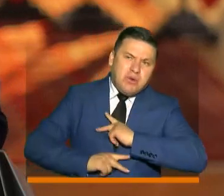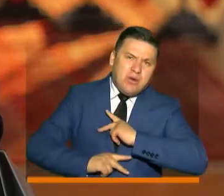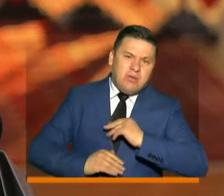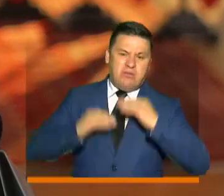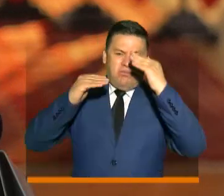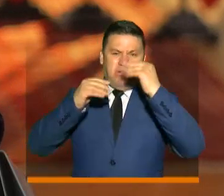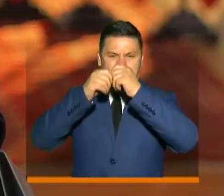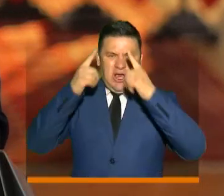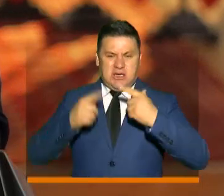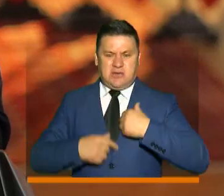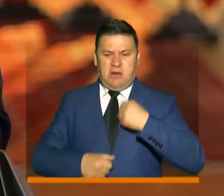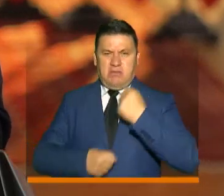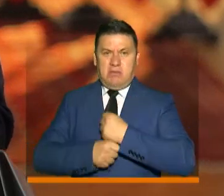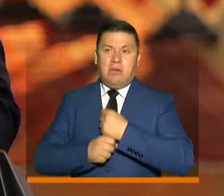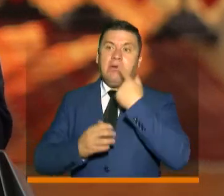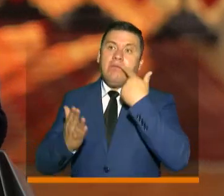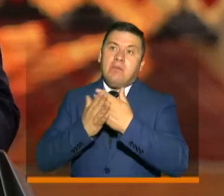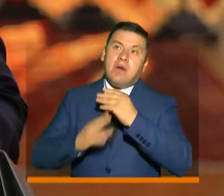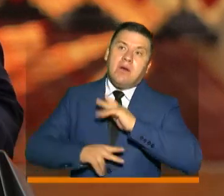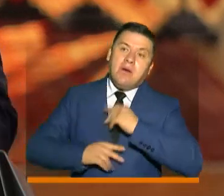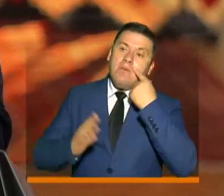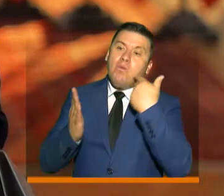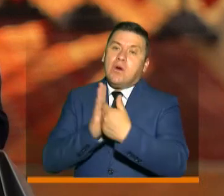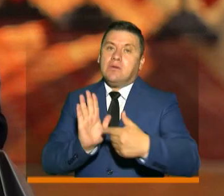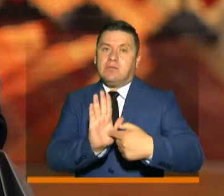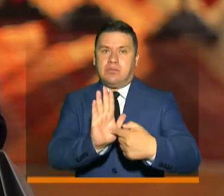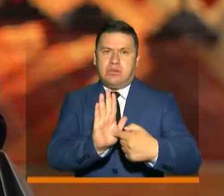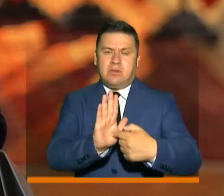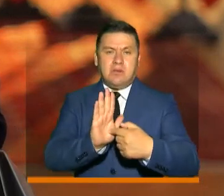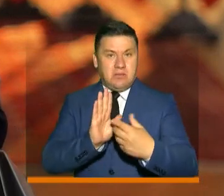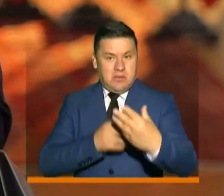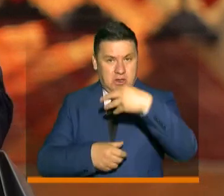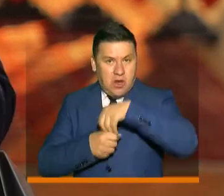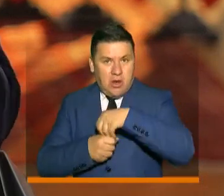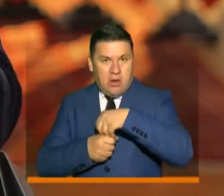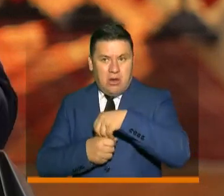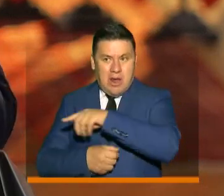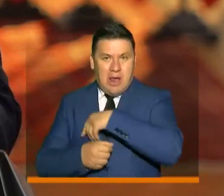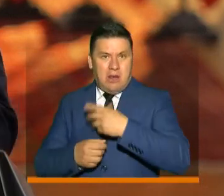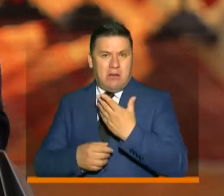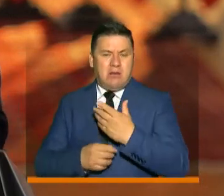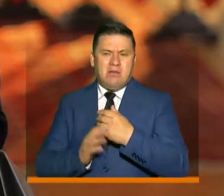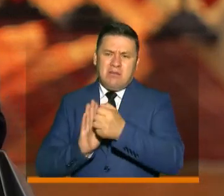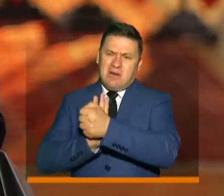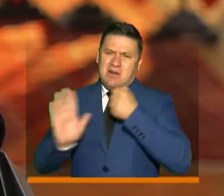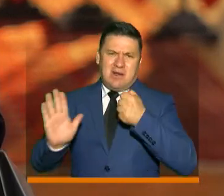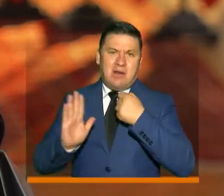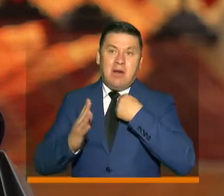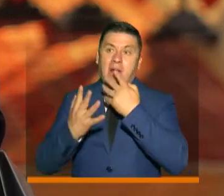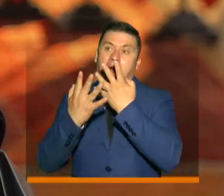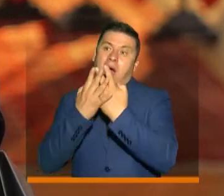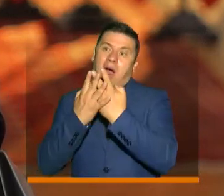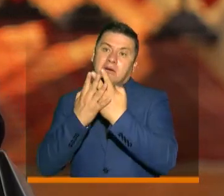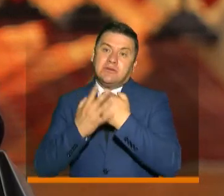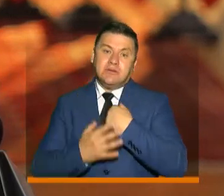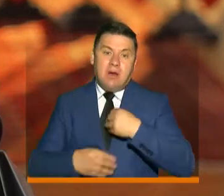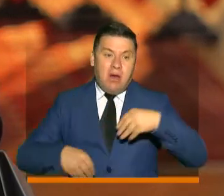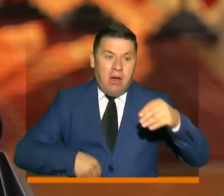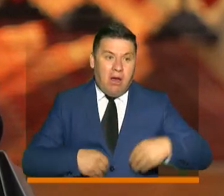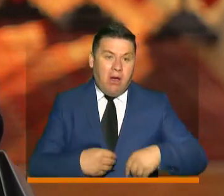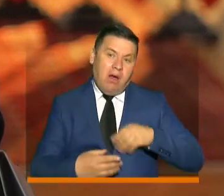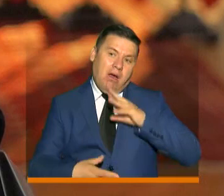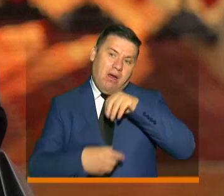altos funcionarios del estado la publicación de los conflictos de interés y la abolición de la casa por cárcel para los